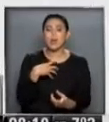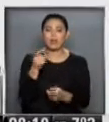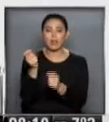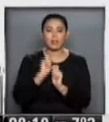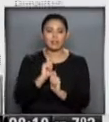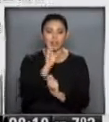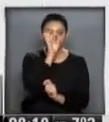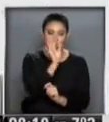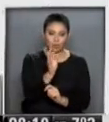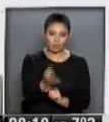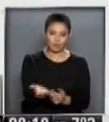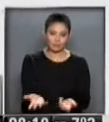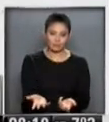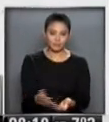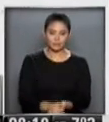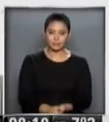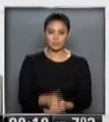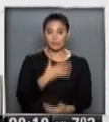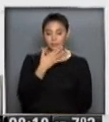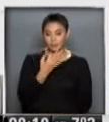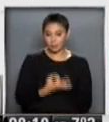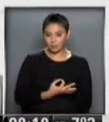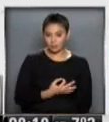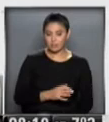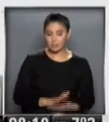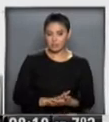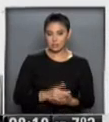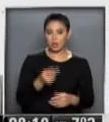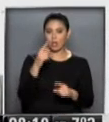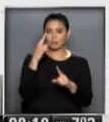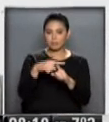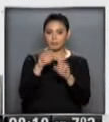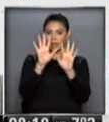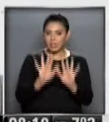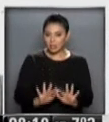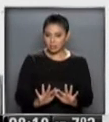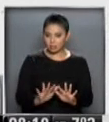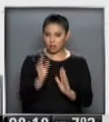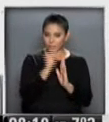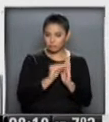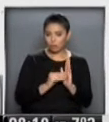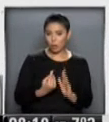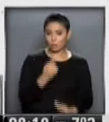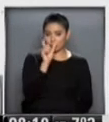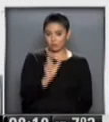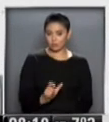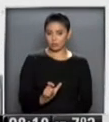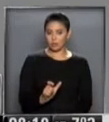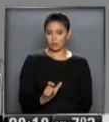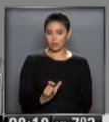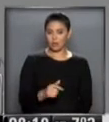de ser trasplantados y técnicamente en términos de estadísticas la realidad es que uno probablemente